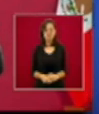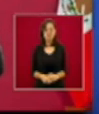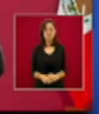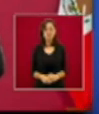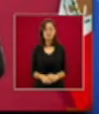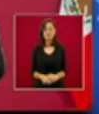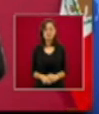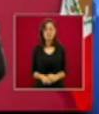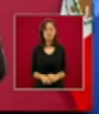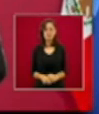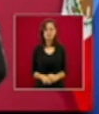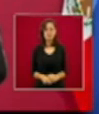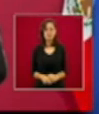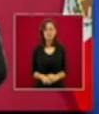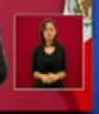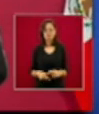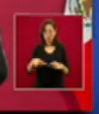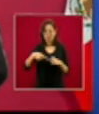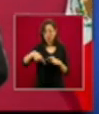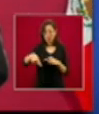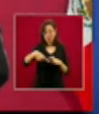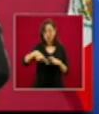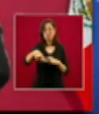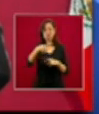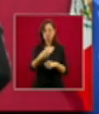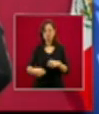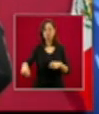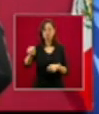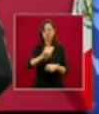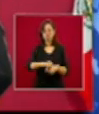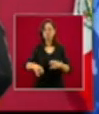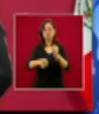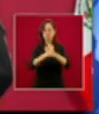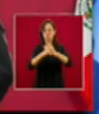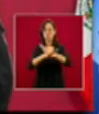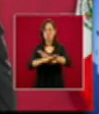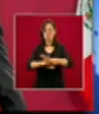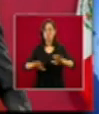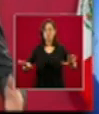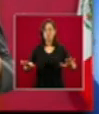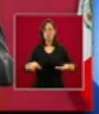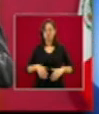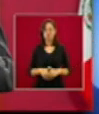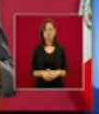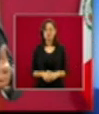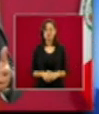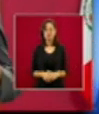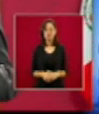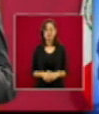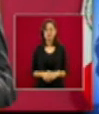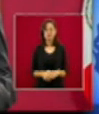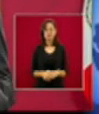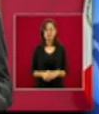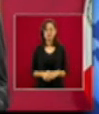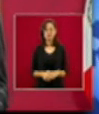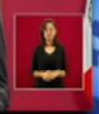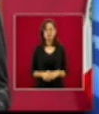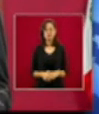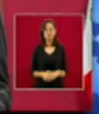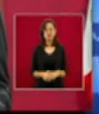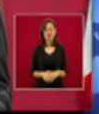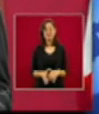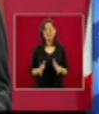atribución alguna en materia electoral. Es decir, el presidente no puede ser agente electoral desde ningún punto de vista,